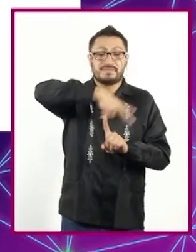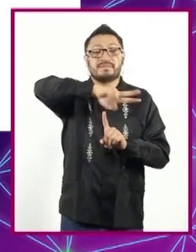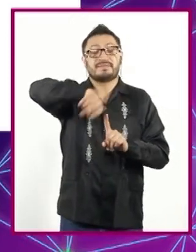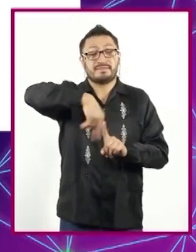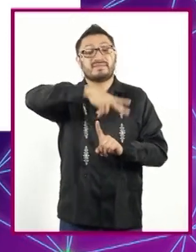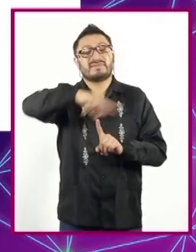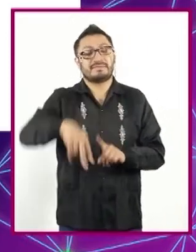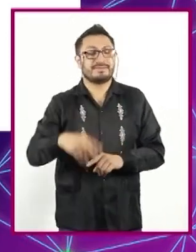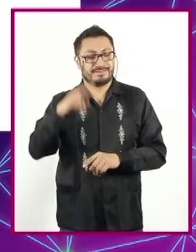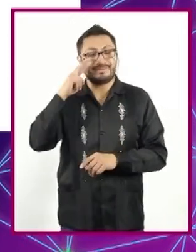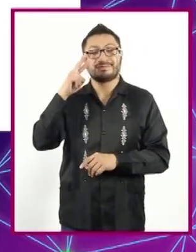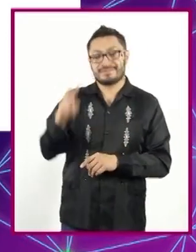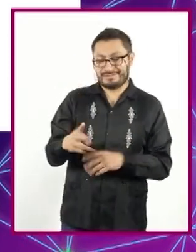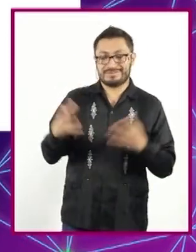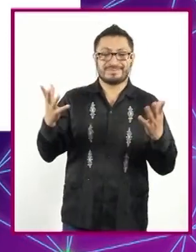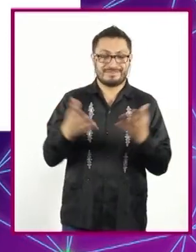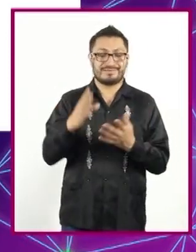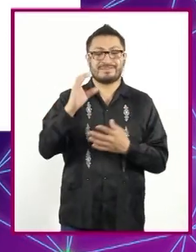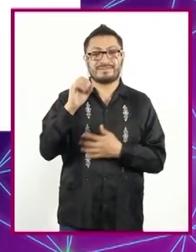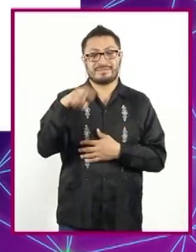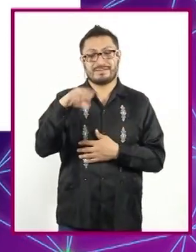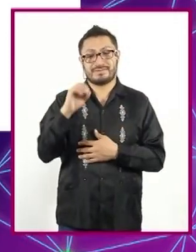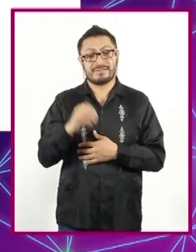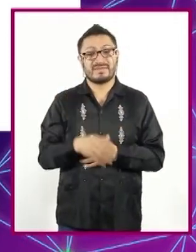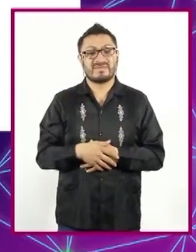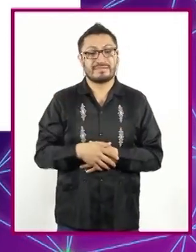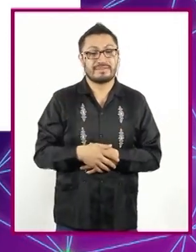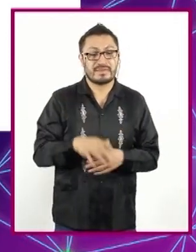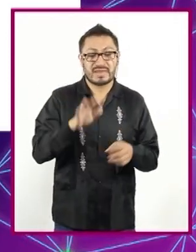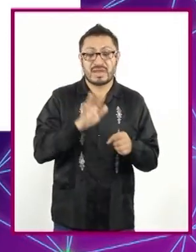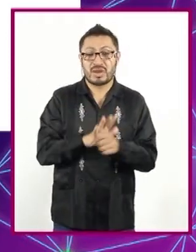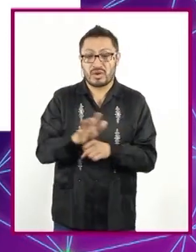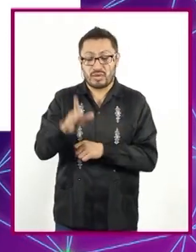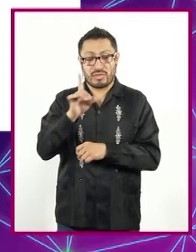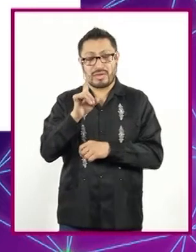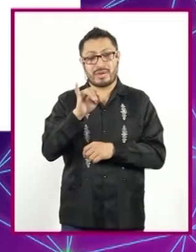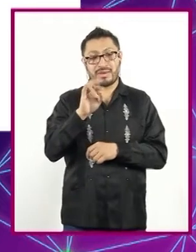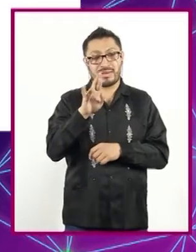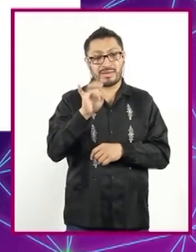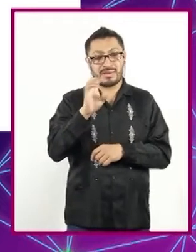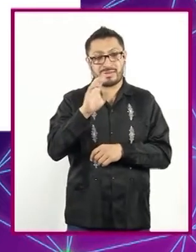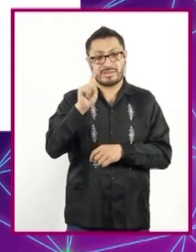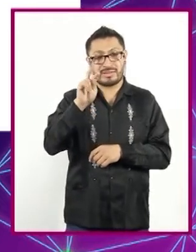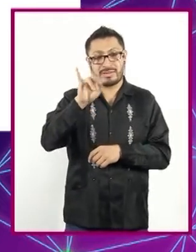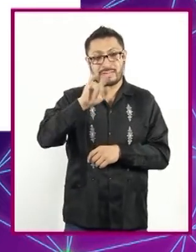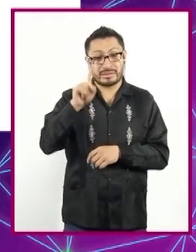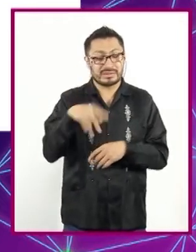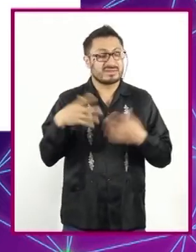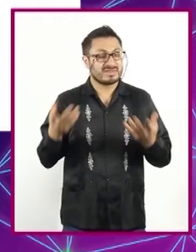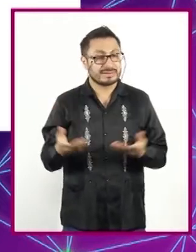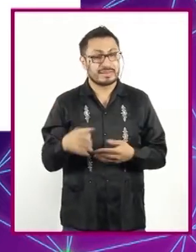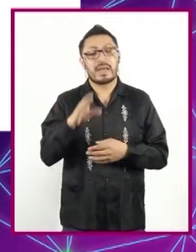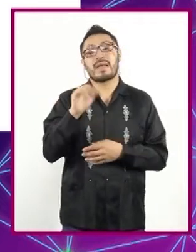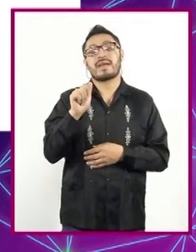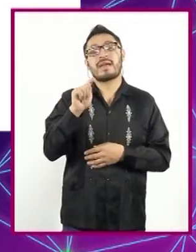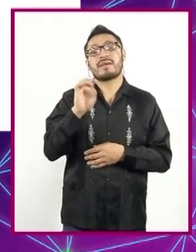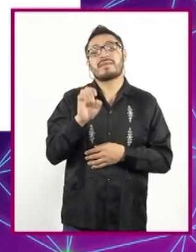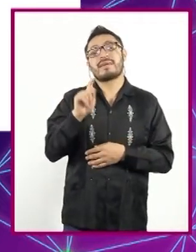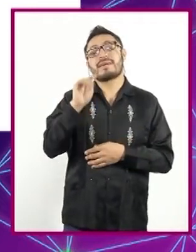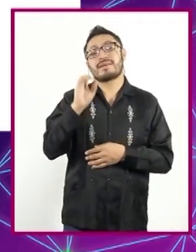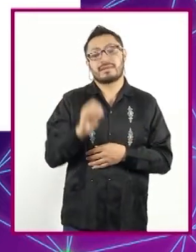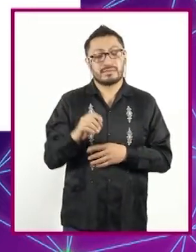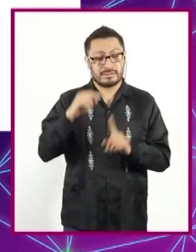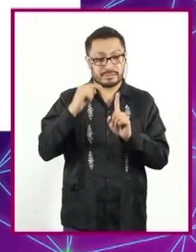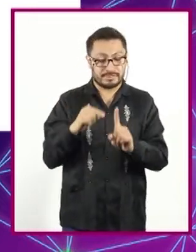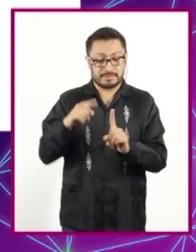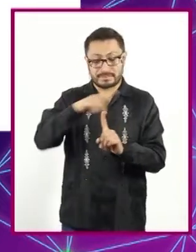y se ve cómo se forma el cono. ¿Cuál es la directriz de este cuerpo? El cateto sobre el que gira el